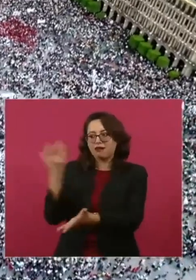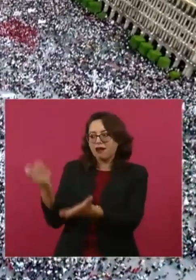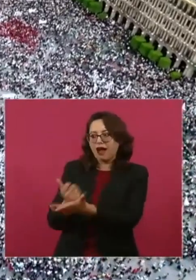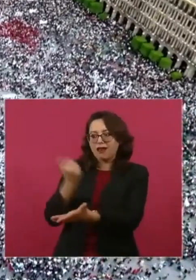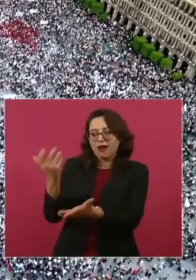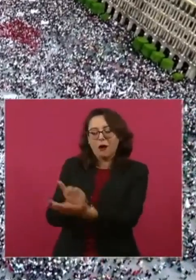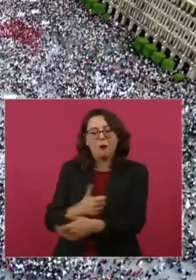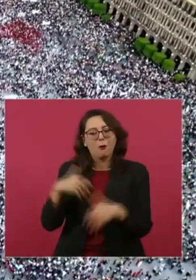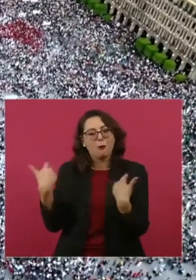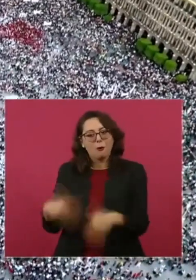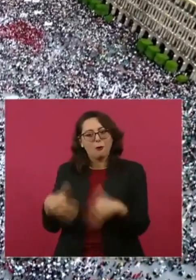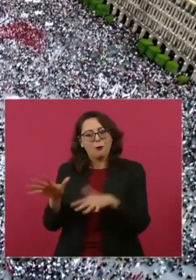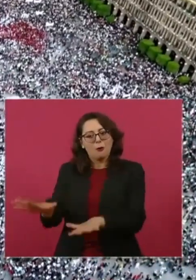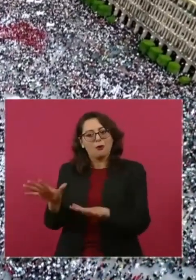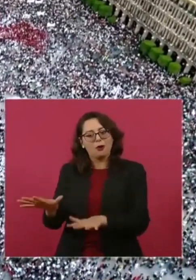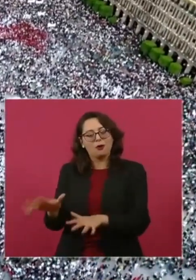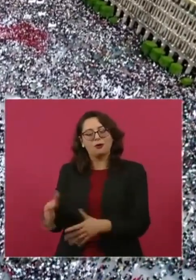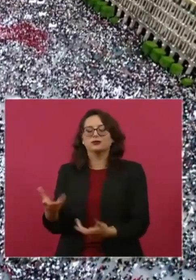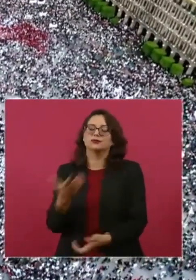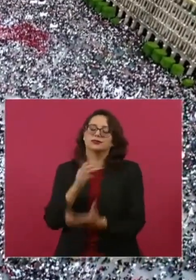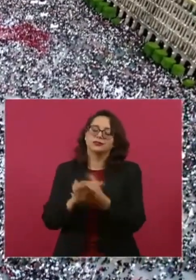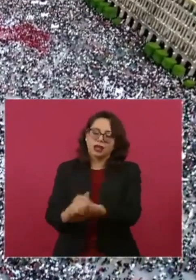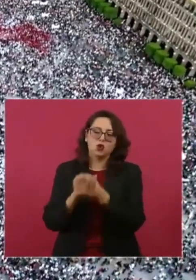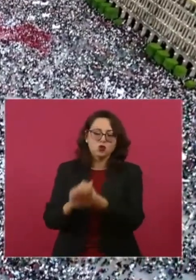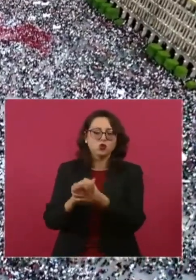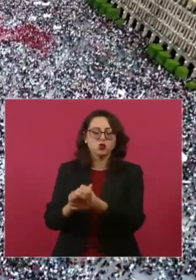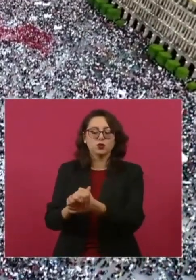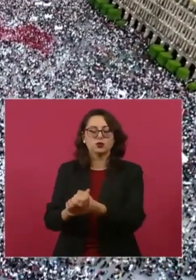ellos. Warm greetings to them.